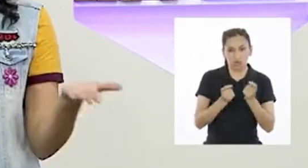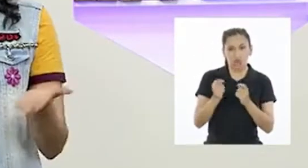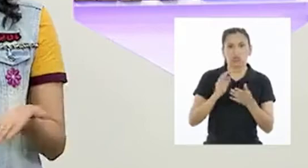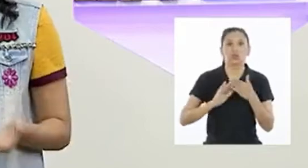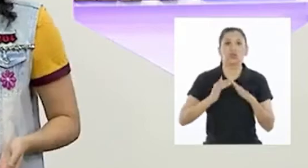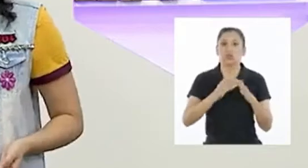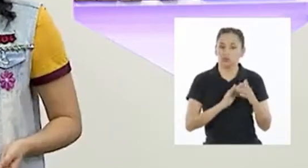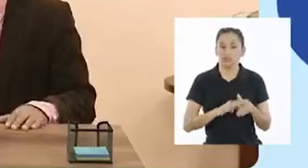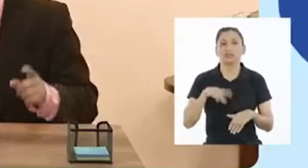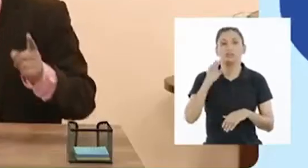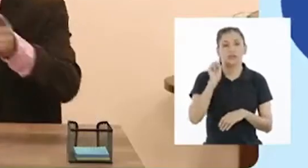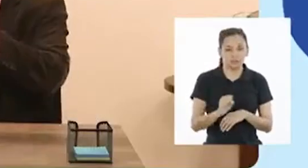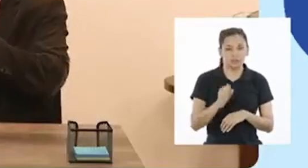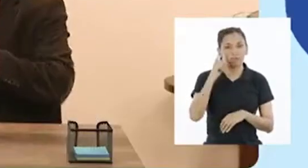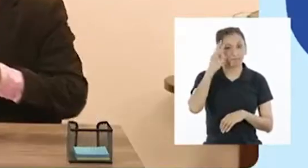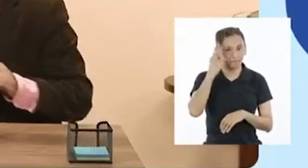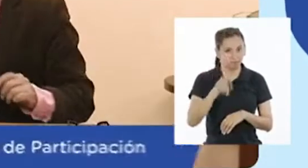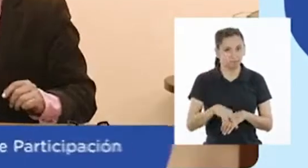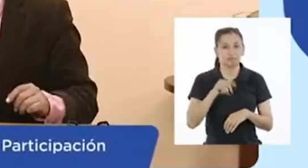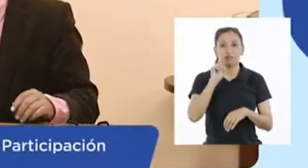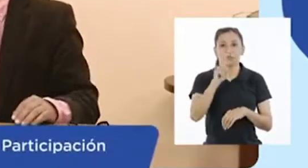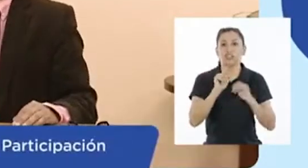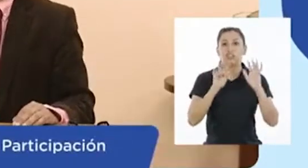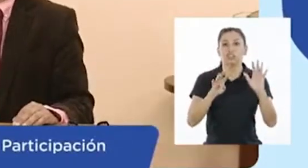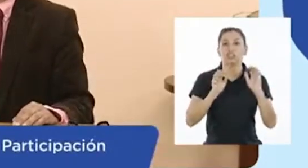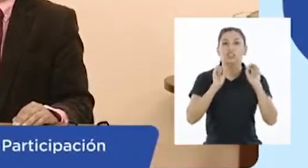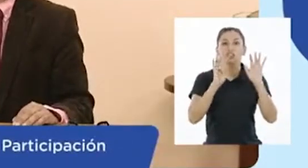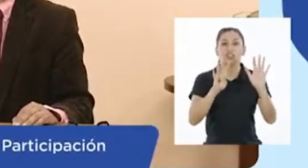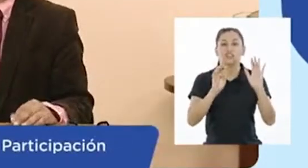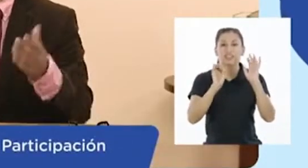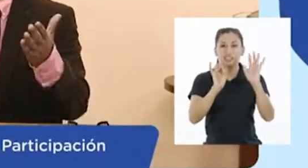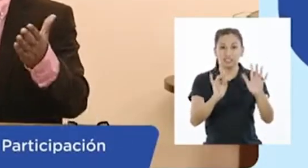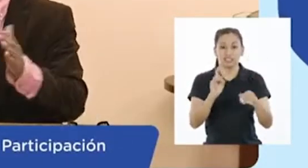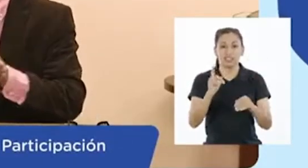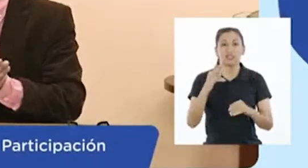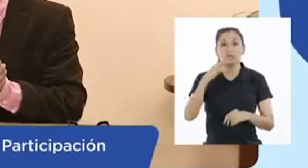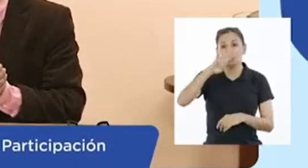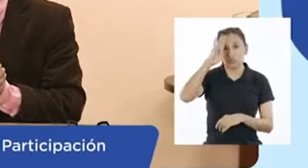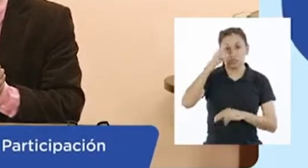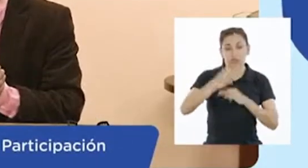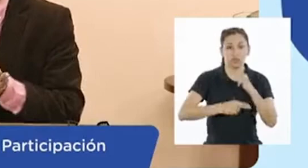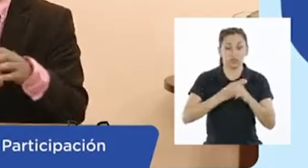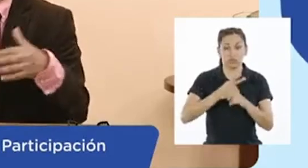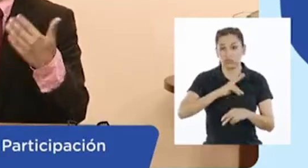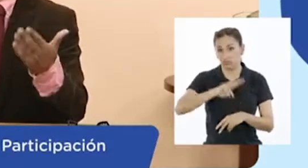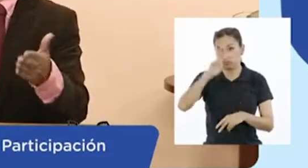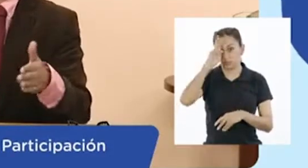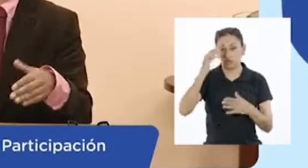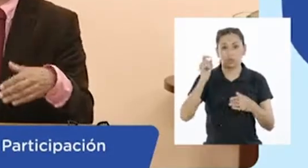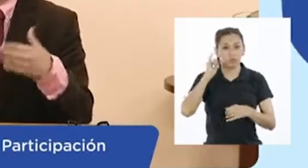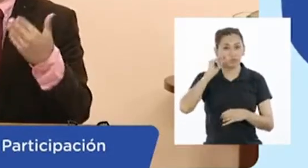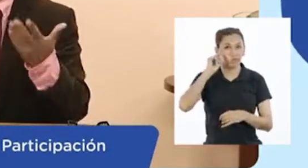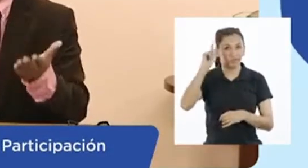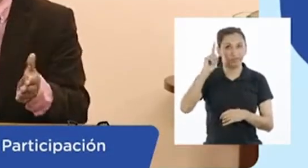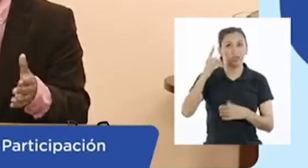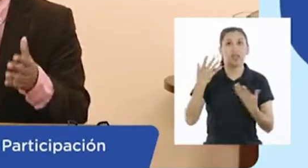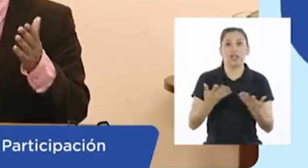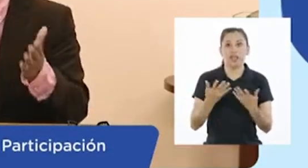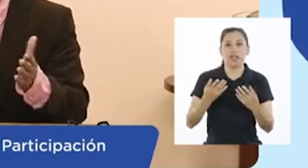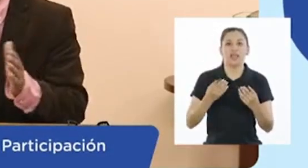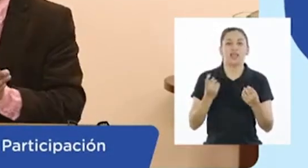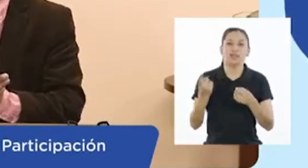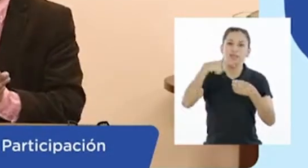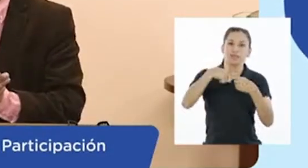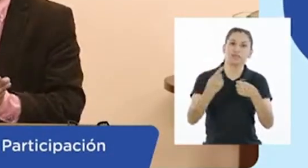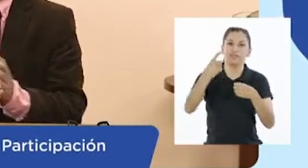las comunidades. Así es, y en 1997 la Policía Nacional del Perú crea la Dirección de